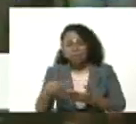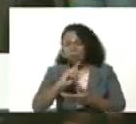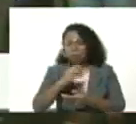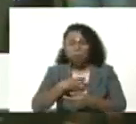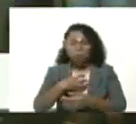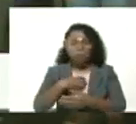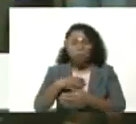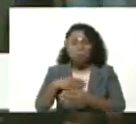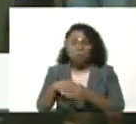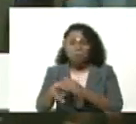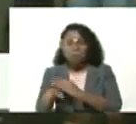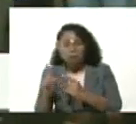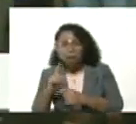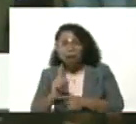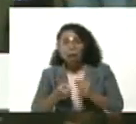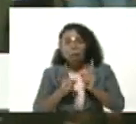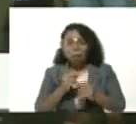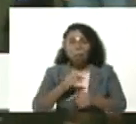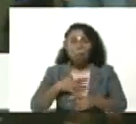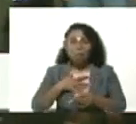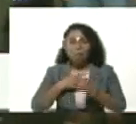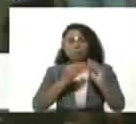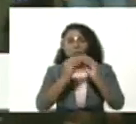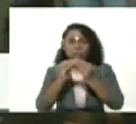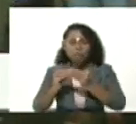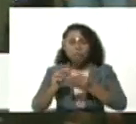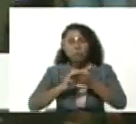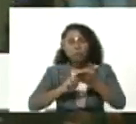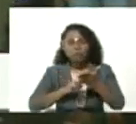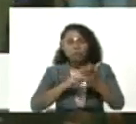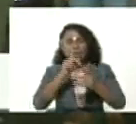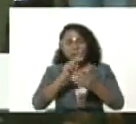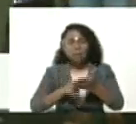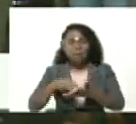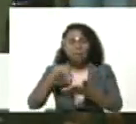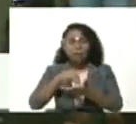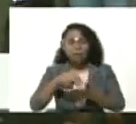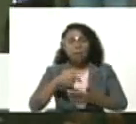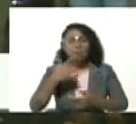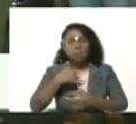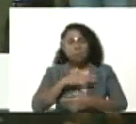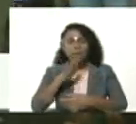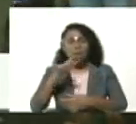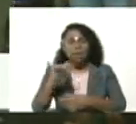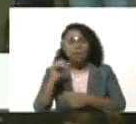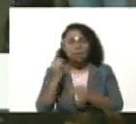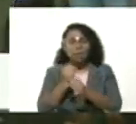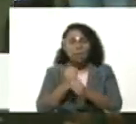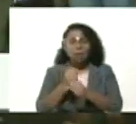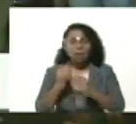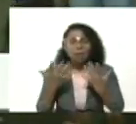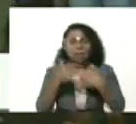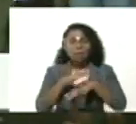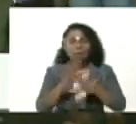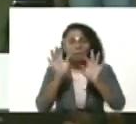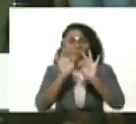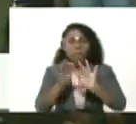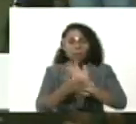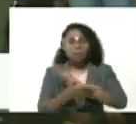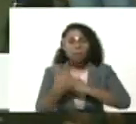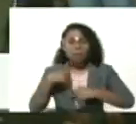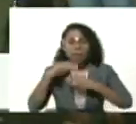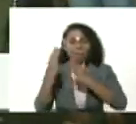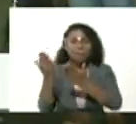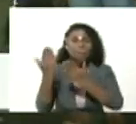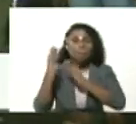hay otras en las que podemos hacer algunas recuperaciones. En ese levantamiento estamos y estamos trabajando de manera integral, y por supuesto con el